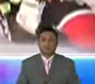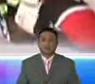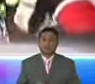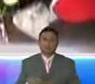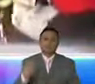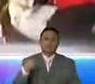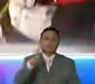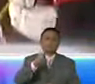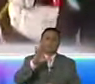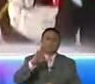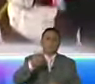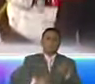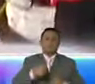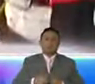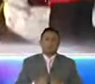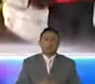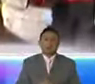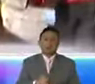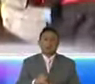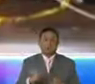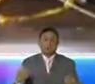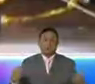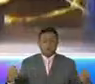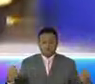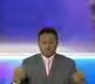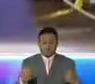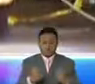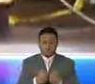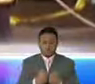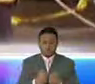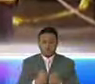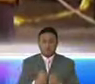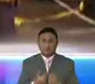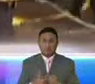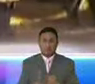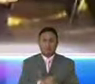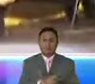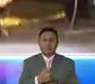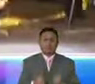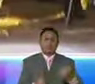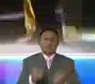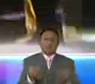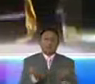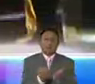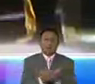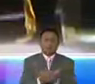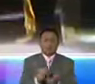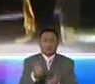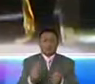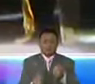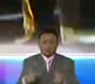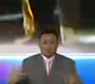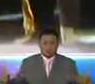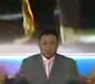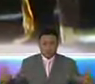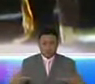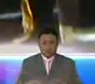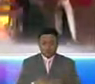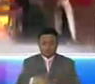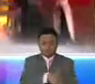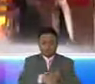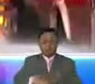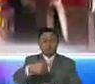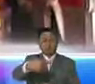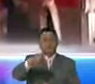pasado 25 de mayo se produjo un choque entre un auto y un camión recolector de basura en la Avenida de los Granados y